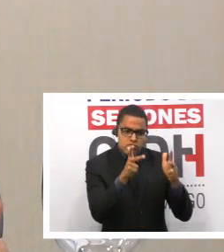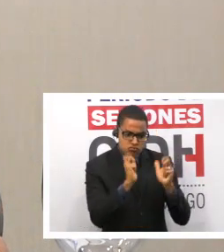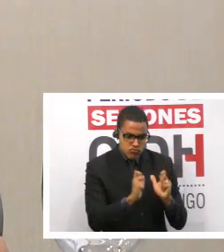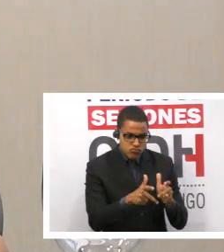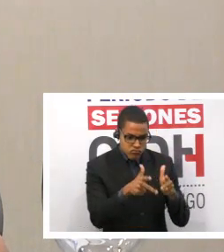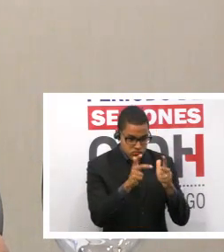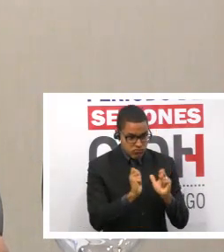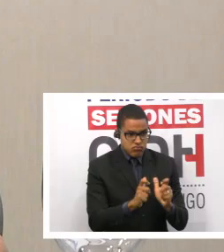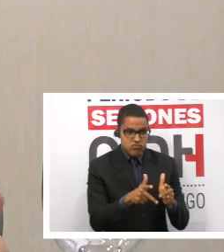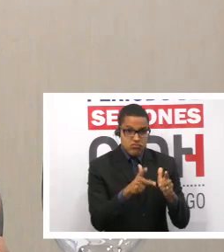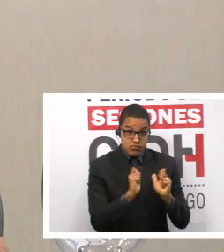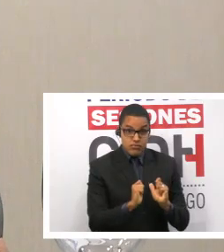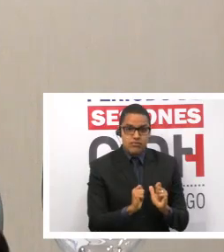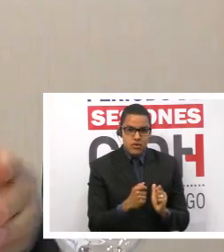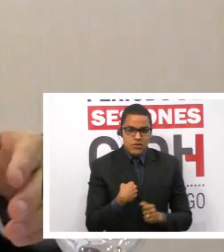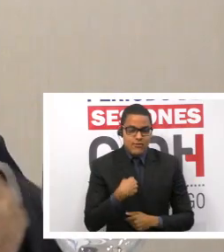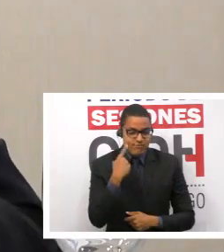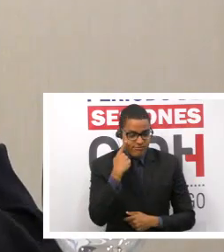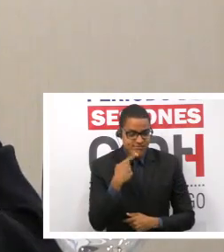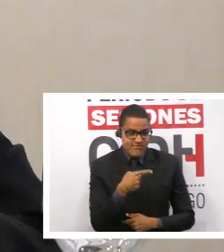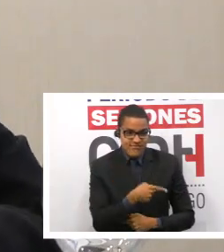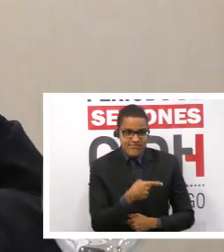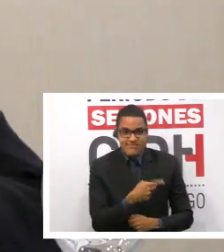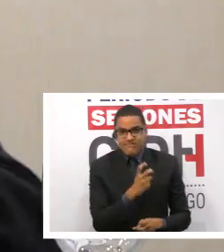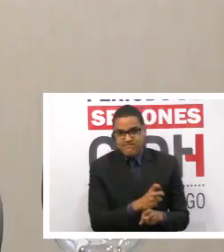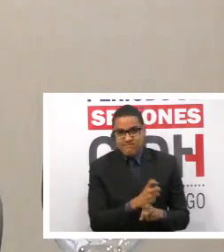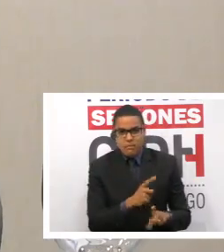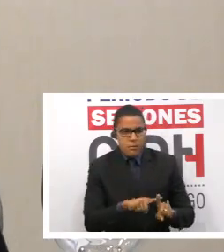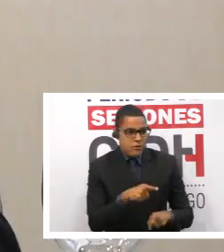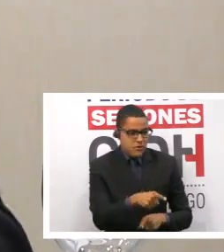reacios pero creo que hay que hacer el esfuerzo gracias